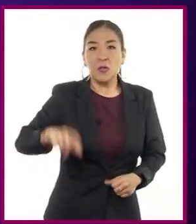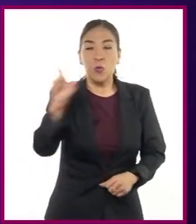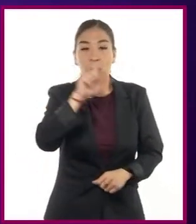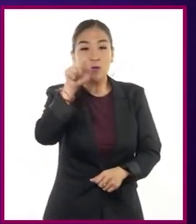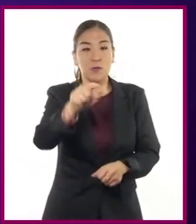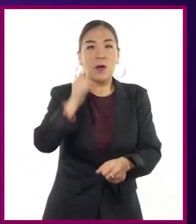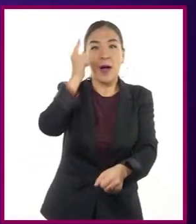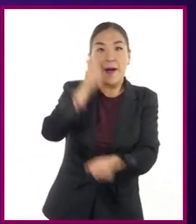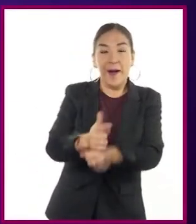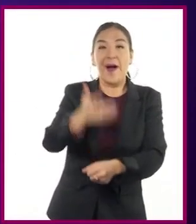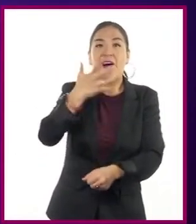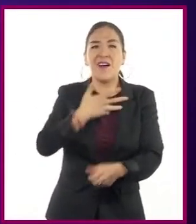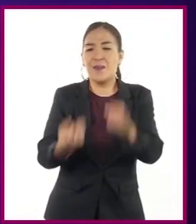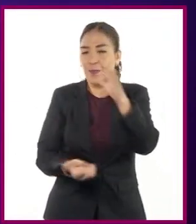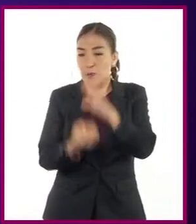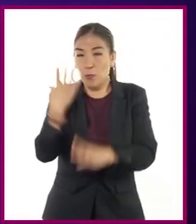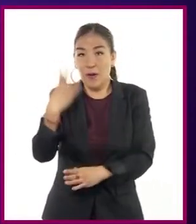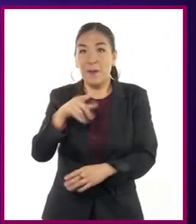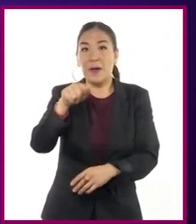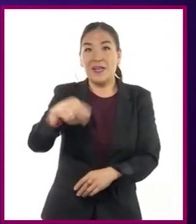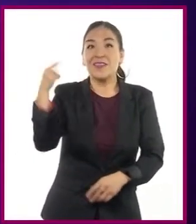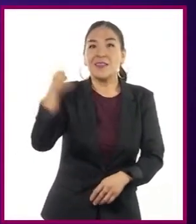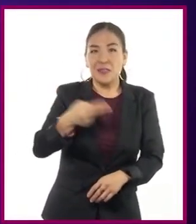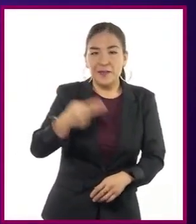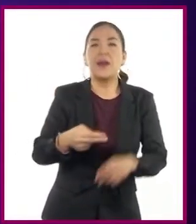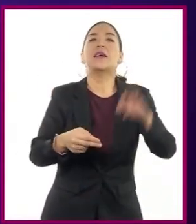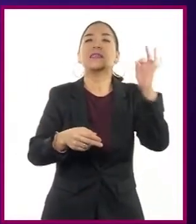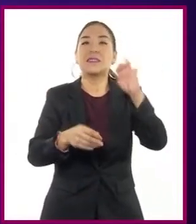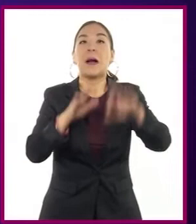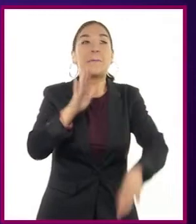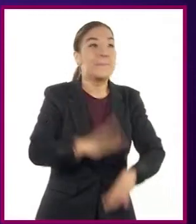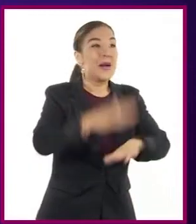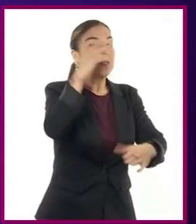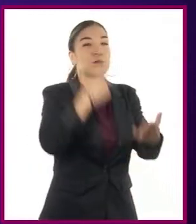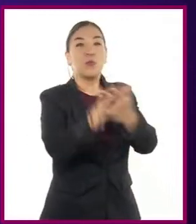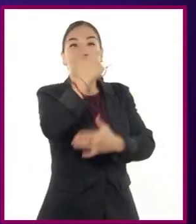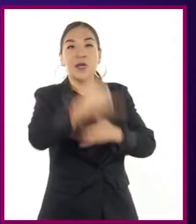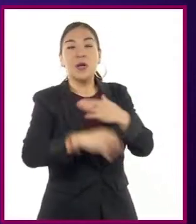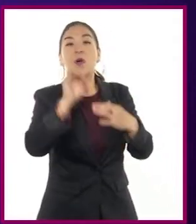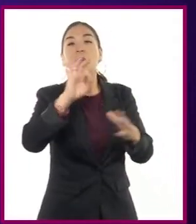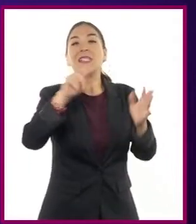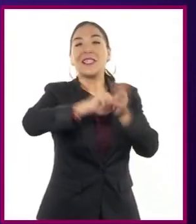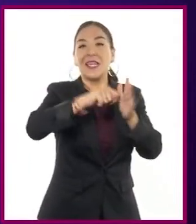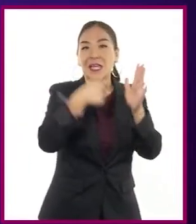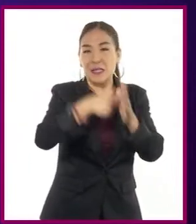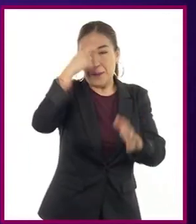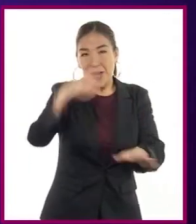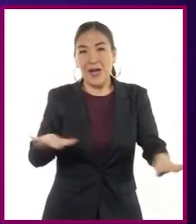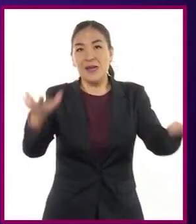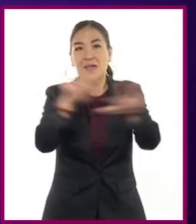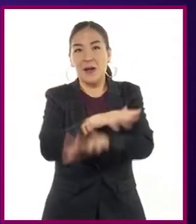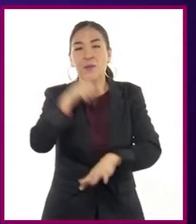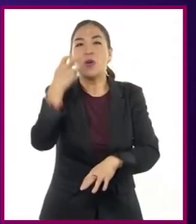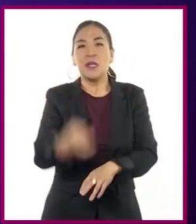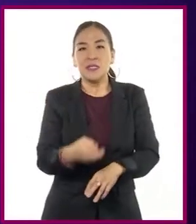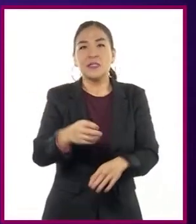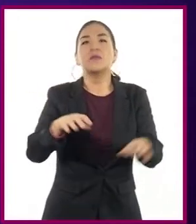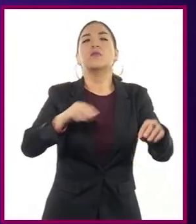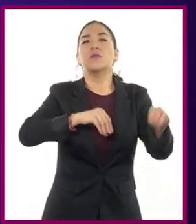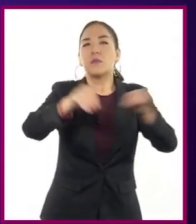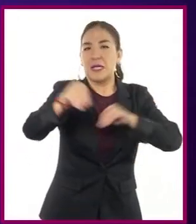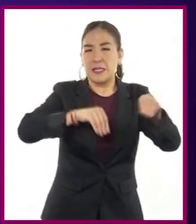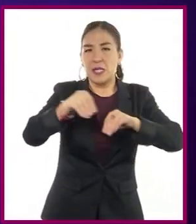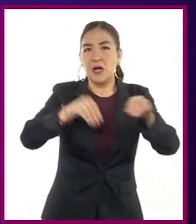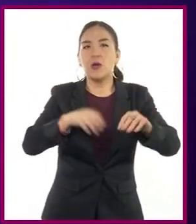detectan nuevas necesidades, se suele innovar y desarrollar técnicas para la transformación de materias primas en